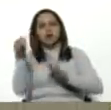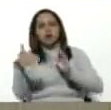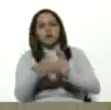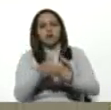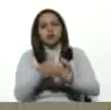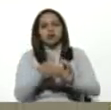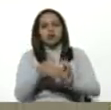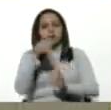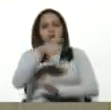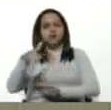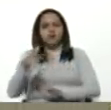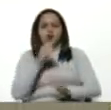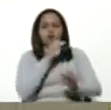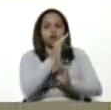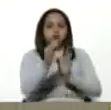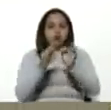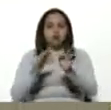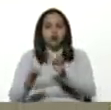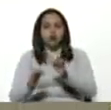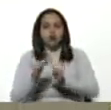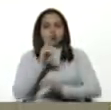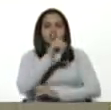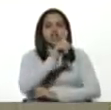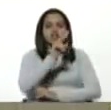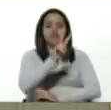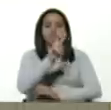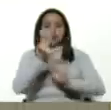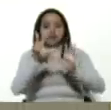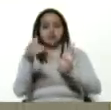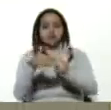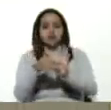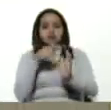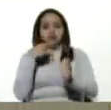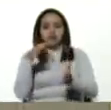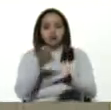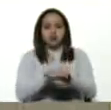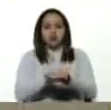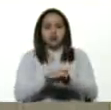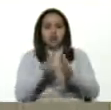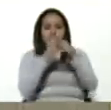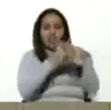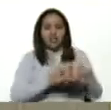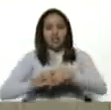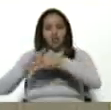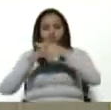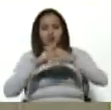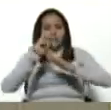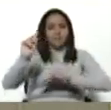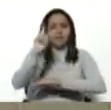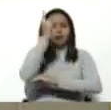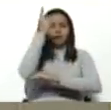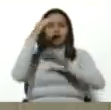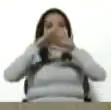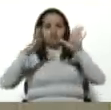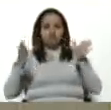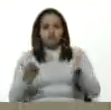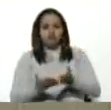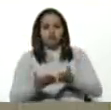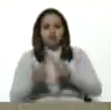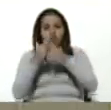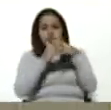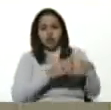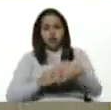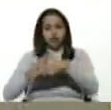8,586 decesos. Aquí están los números. Estados Unidos primero en el mundo. Entre Estados Unidos y